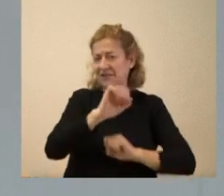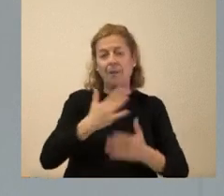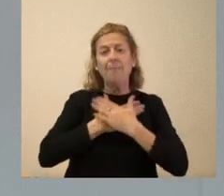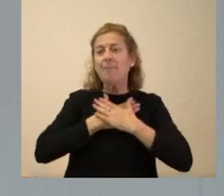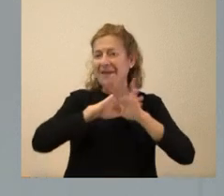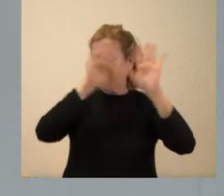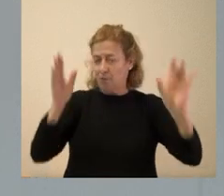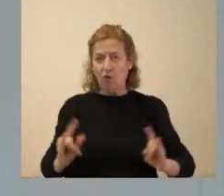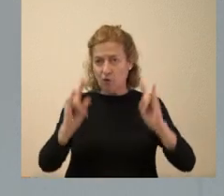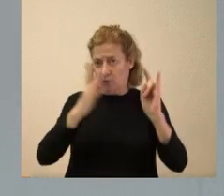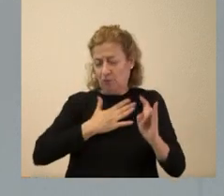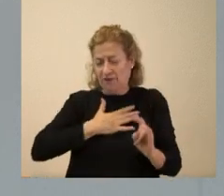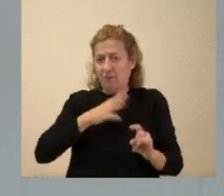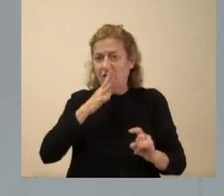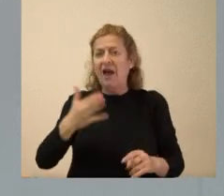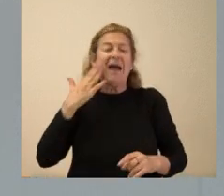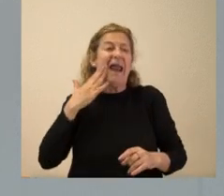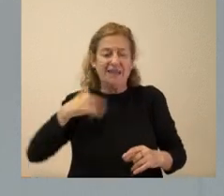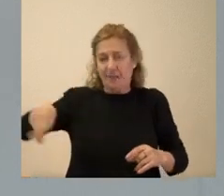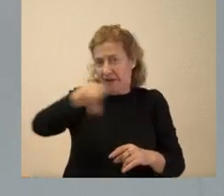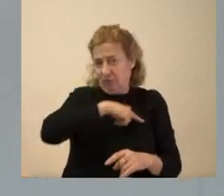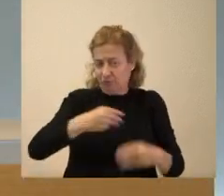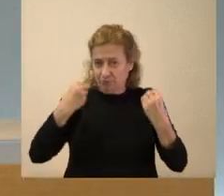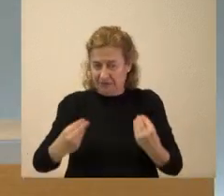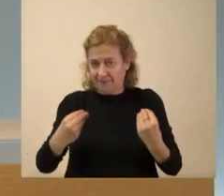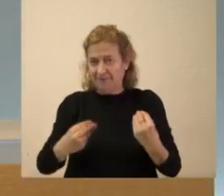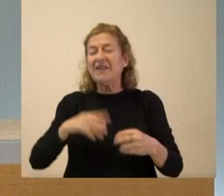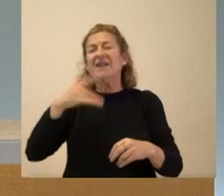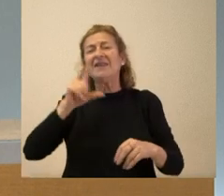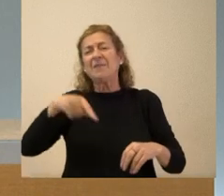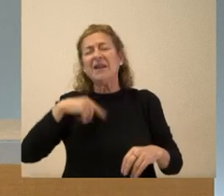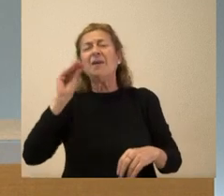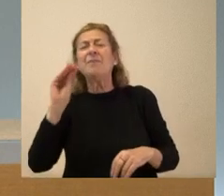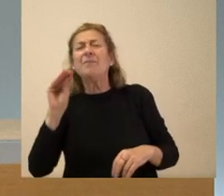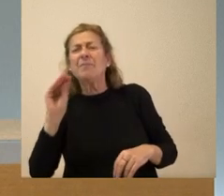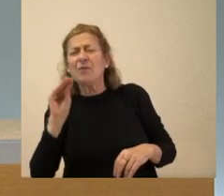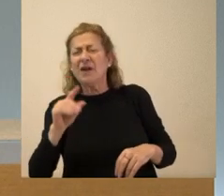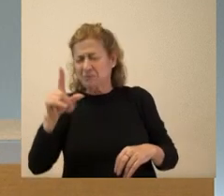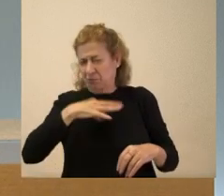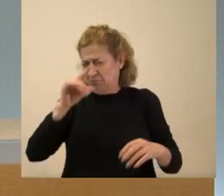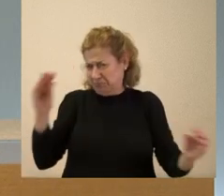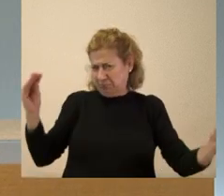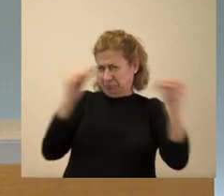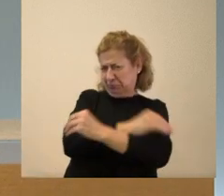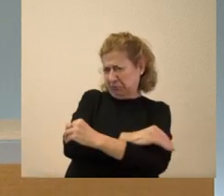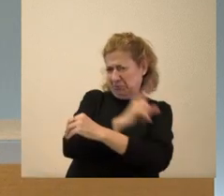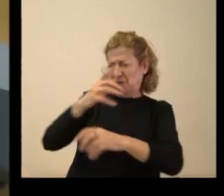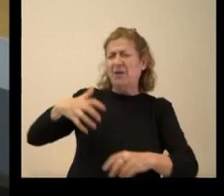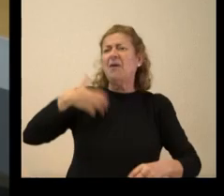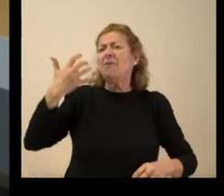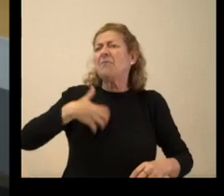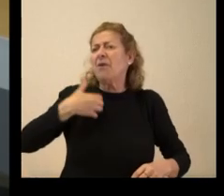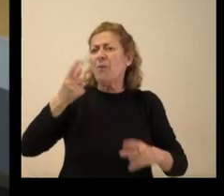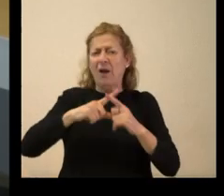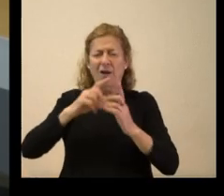Autónoma que sigue siendo una señal de identidad y una garantía para todos sí preguntar si no puede resultar contradictorio y quejarse de la bajada